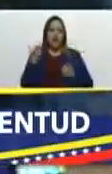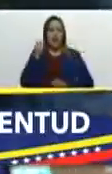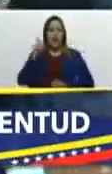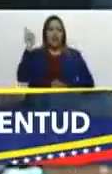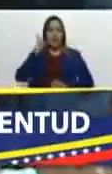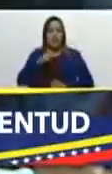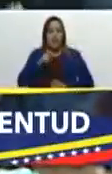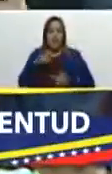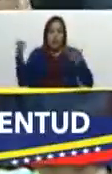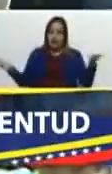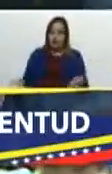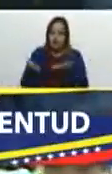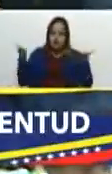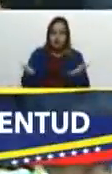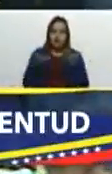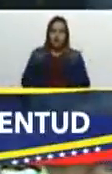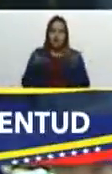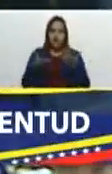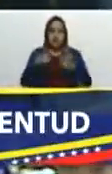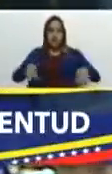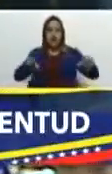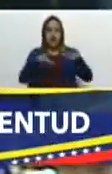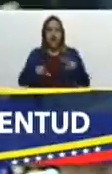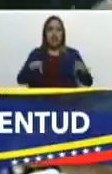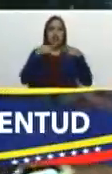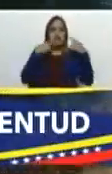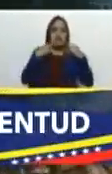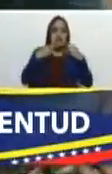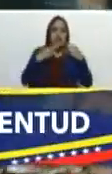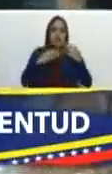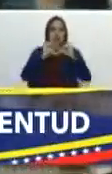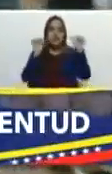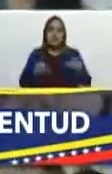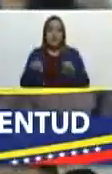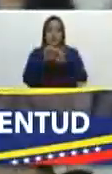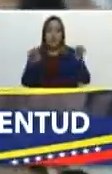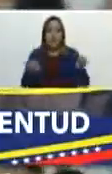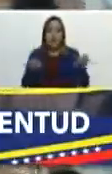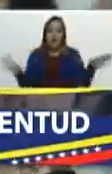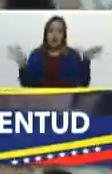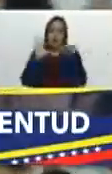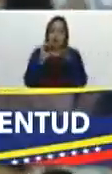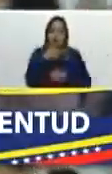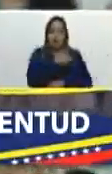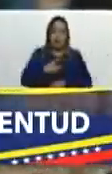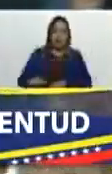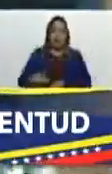necesario reimpulsar los comedores en los sistemas educativos. Articulemos, presidente.